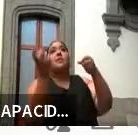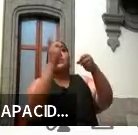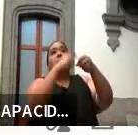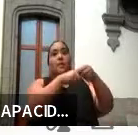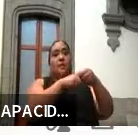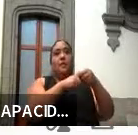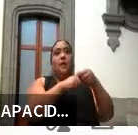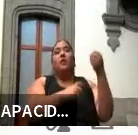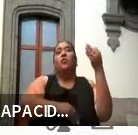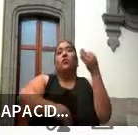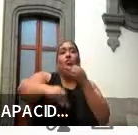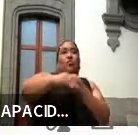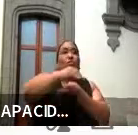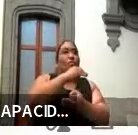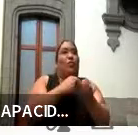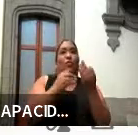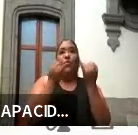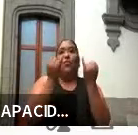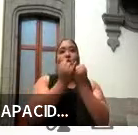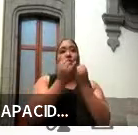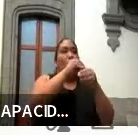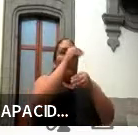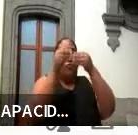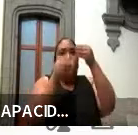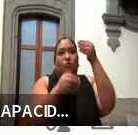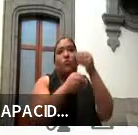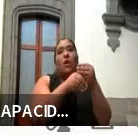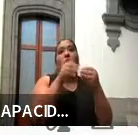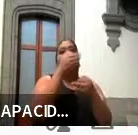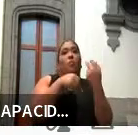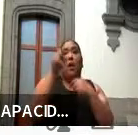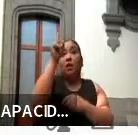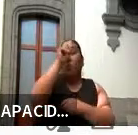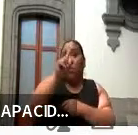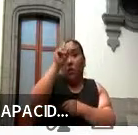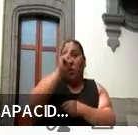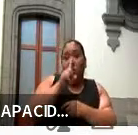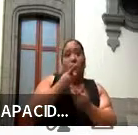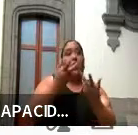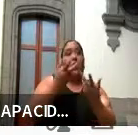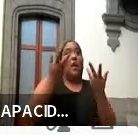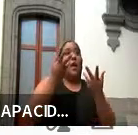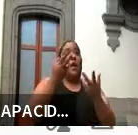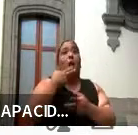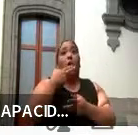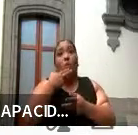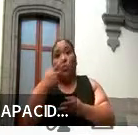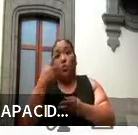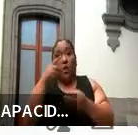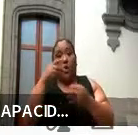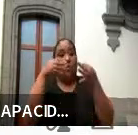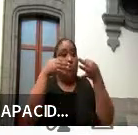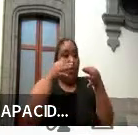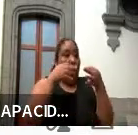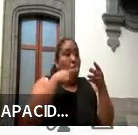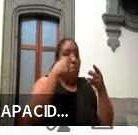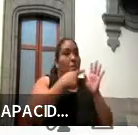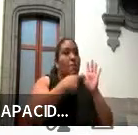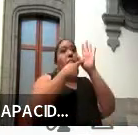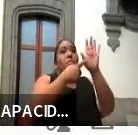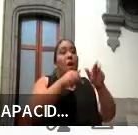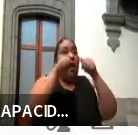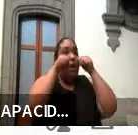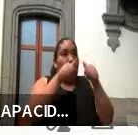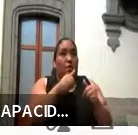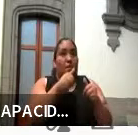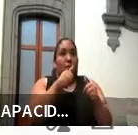incorpora aquellas recomendaciones que sirven como una hoja de ruta? Y luego los indicadores de resultado que miden el